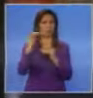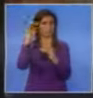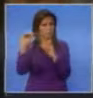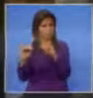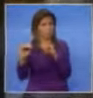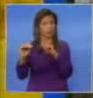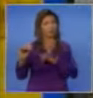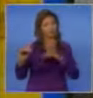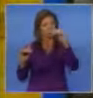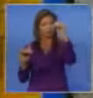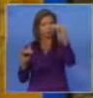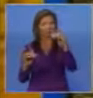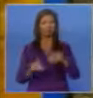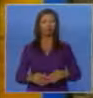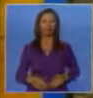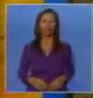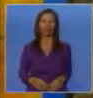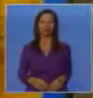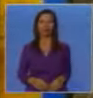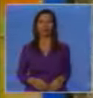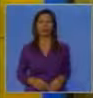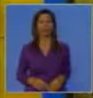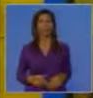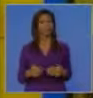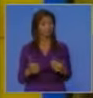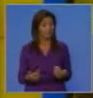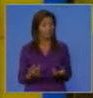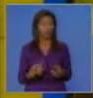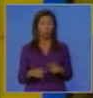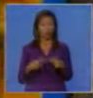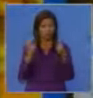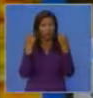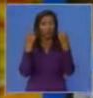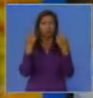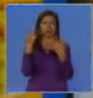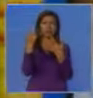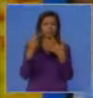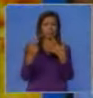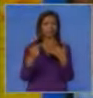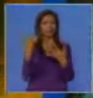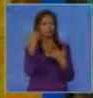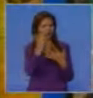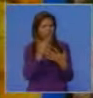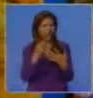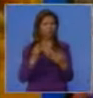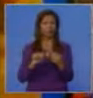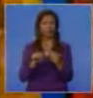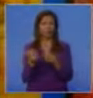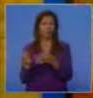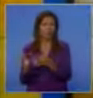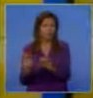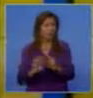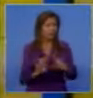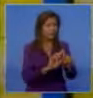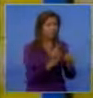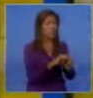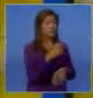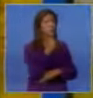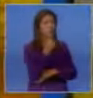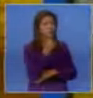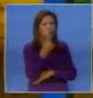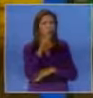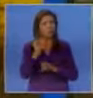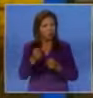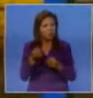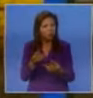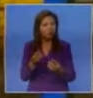de mundiales. Muy bien, amigos, un montón de anécdotas, historias y otros matices, otras cosas para contar en esta Copa